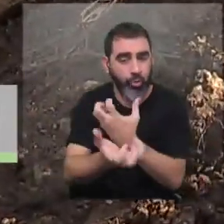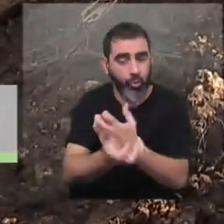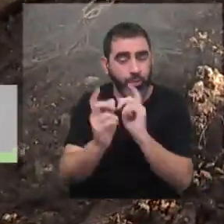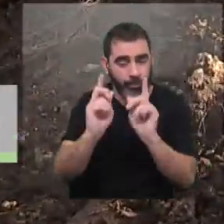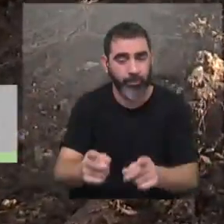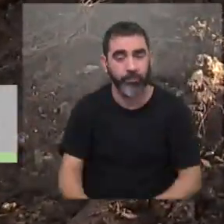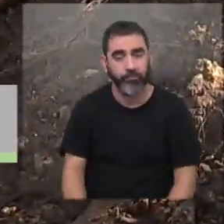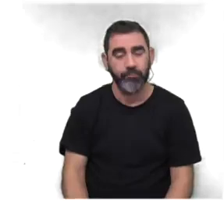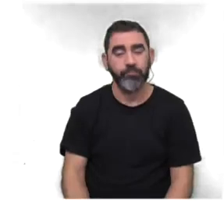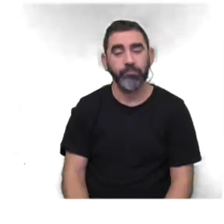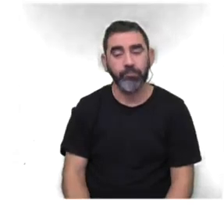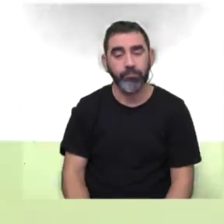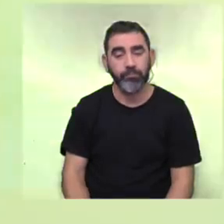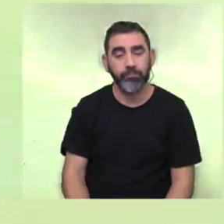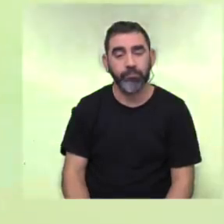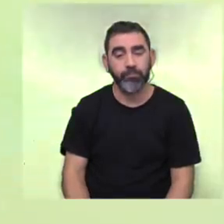de Amelia sanjurjo